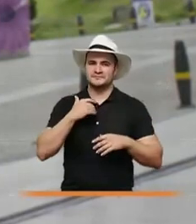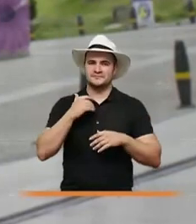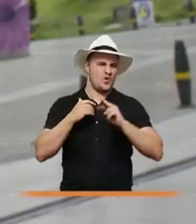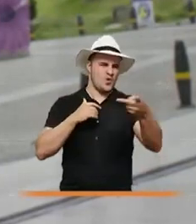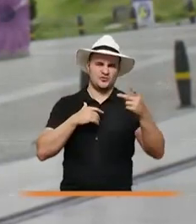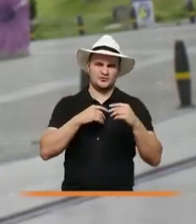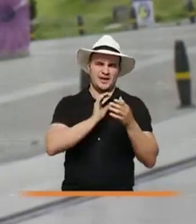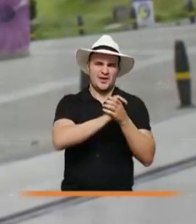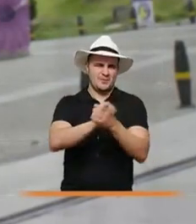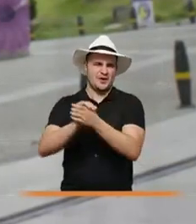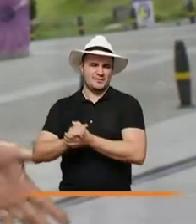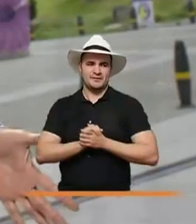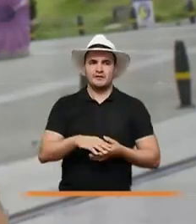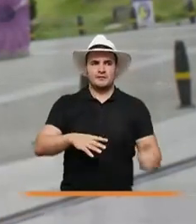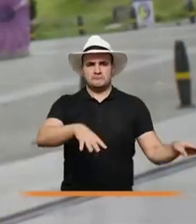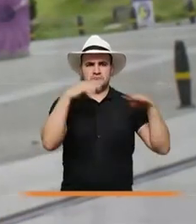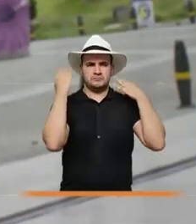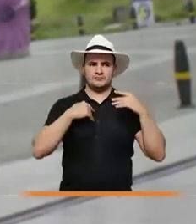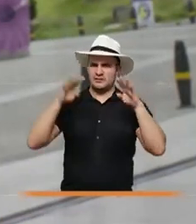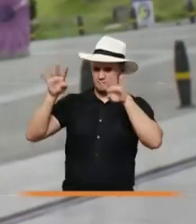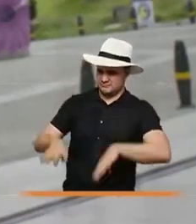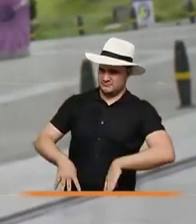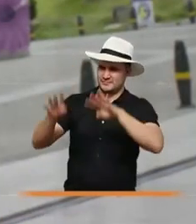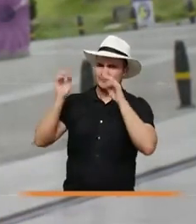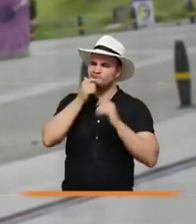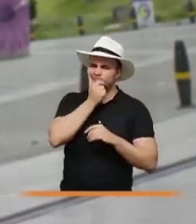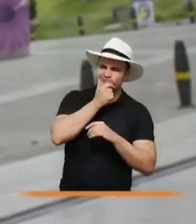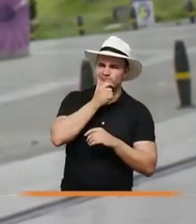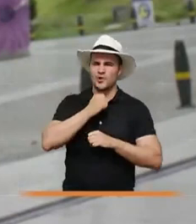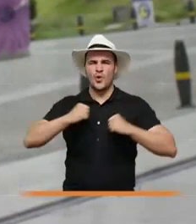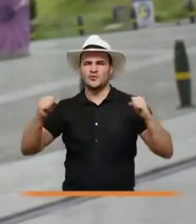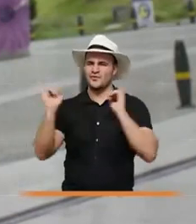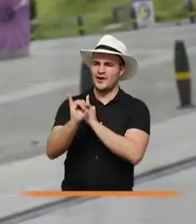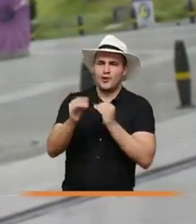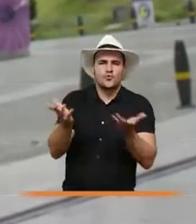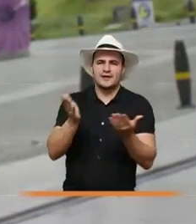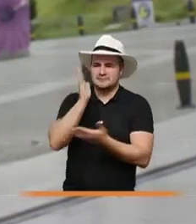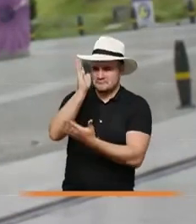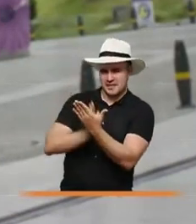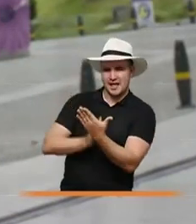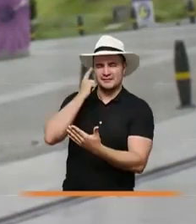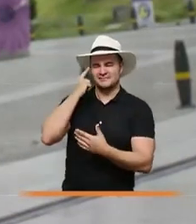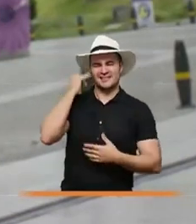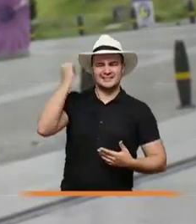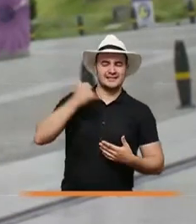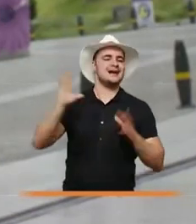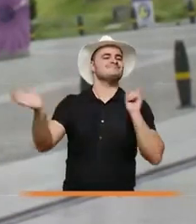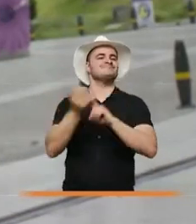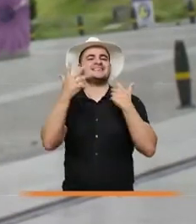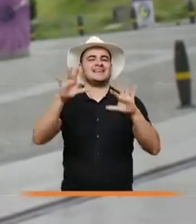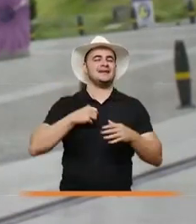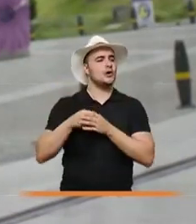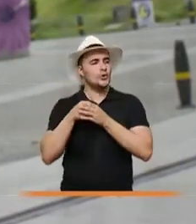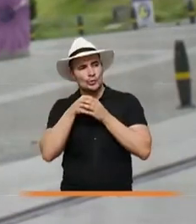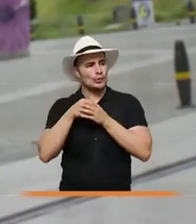lechera otro blanco tripa tec / me miraban a mi cuerpo de reina ni gordo ni flaco pero este capo le ponemos lo mejor de cariola tapices que hay ya lo tengo y apenas